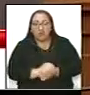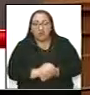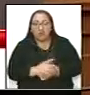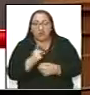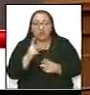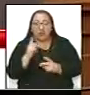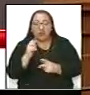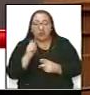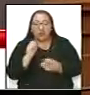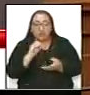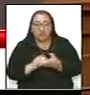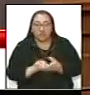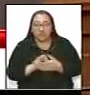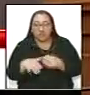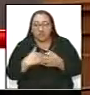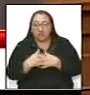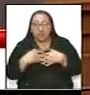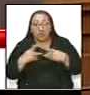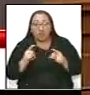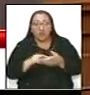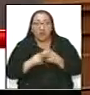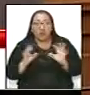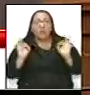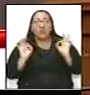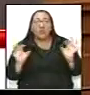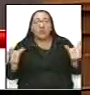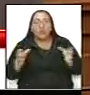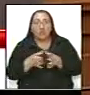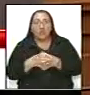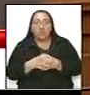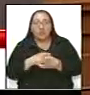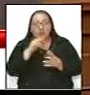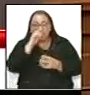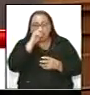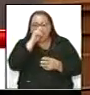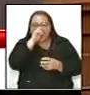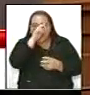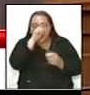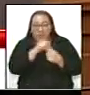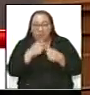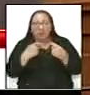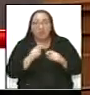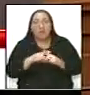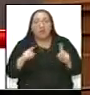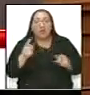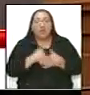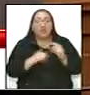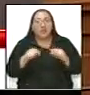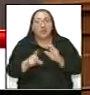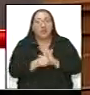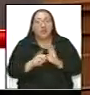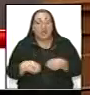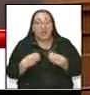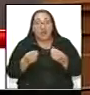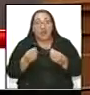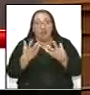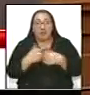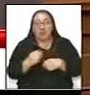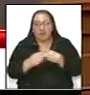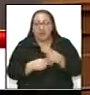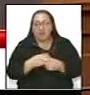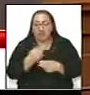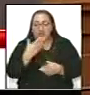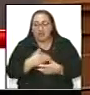de ponderación que nos permita justificar el tratamiento diferenciado que esta ley le otorgaría a la industria